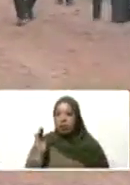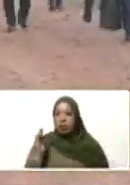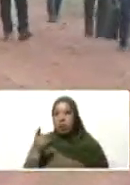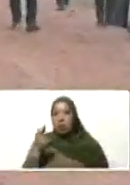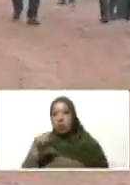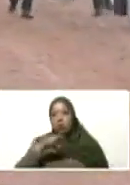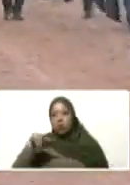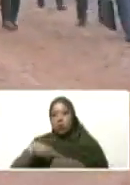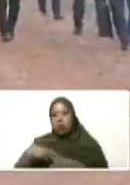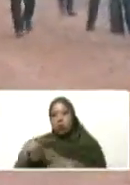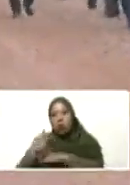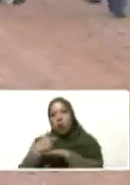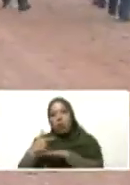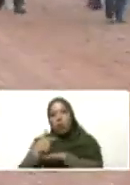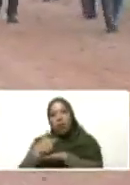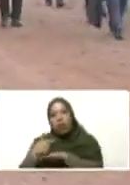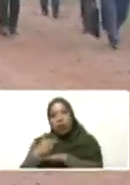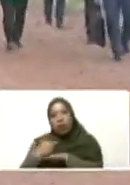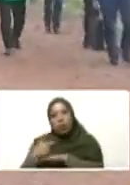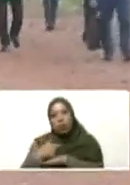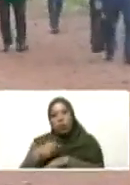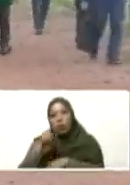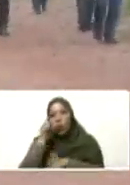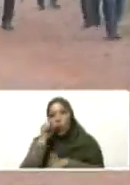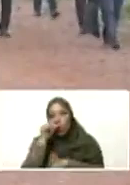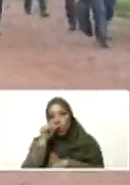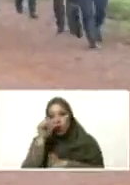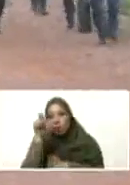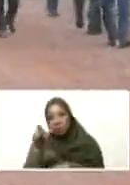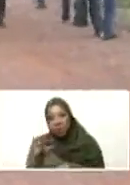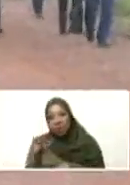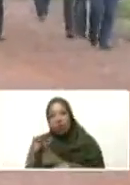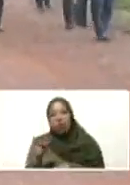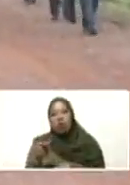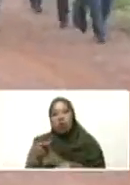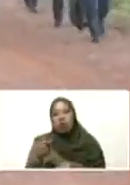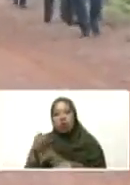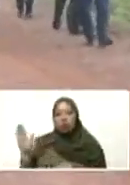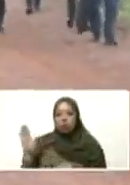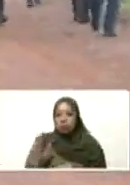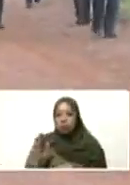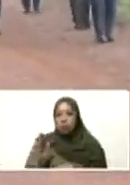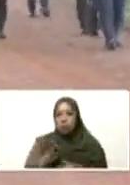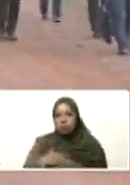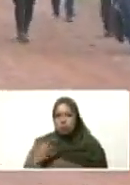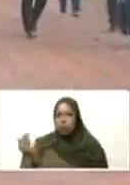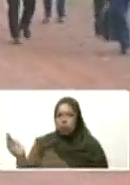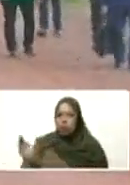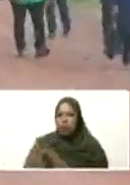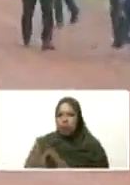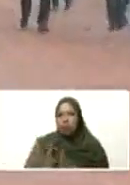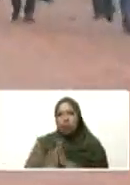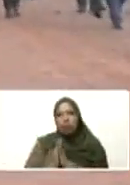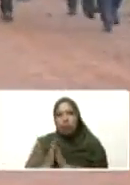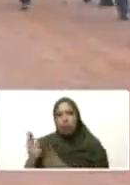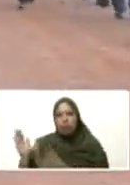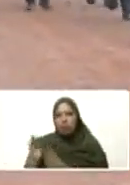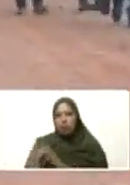embajador, nuestro gobernador, Ernesto Luna. Si pudiera venir Ernesto para acá, por favor,